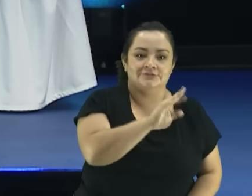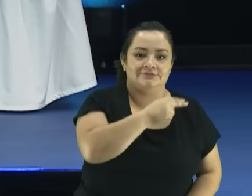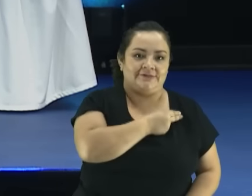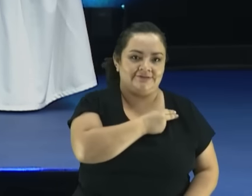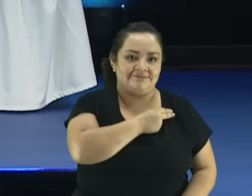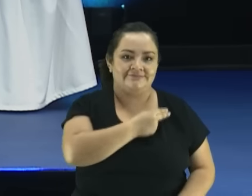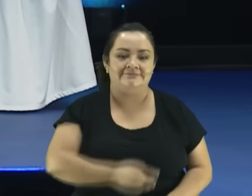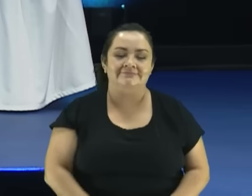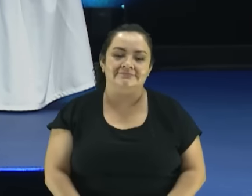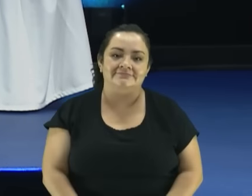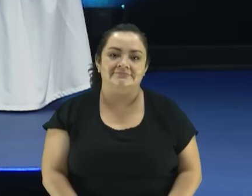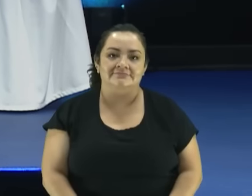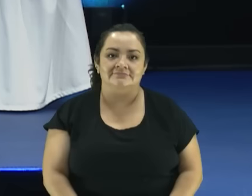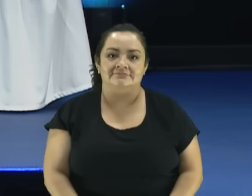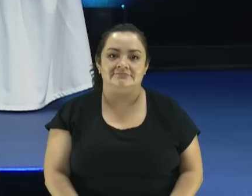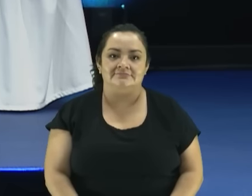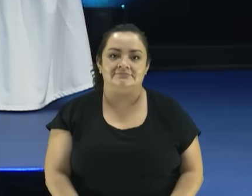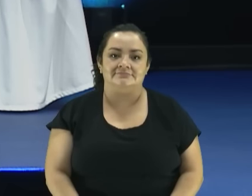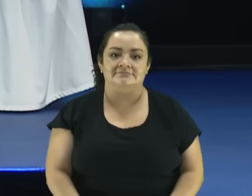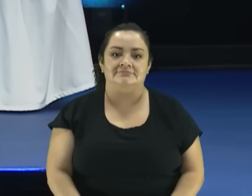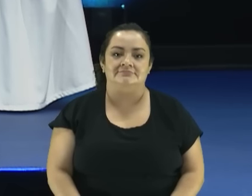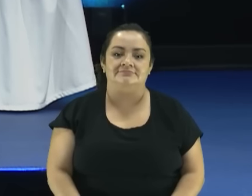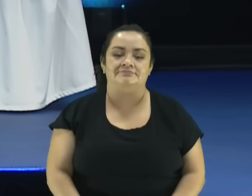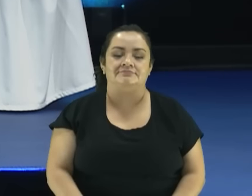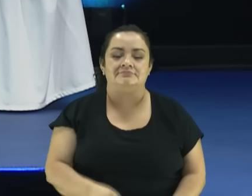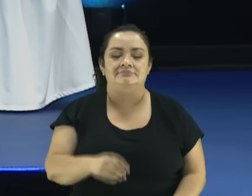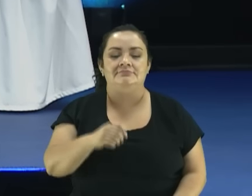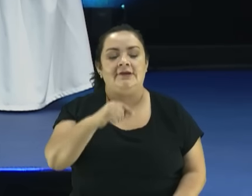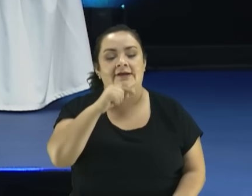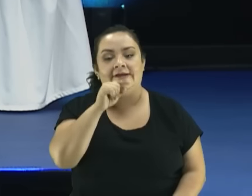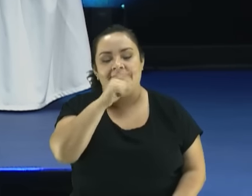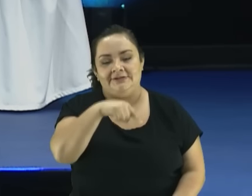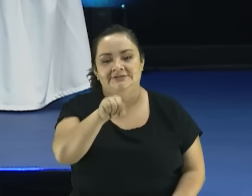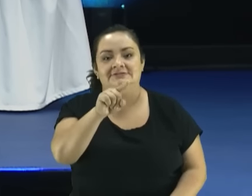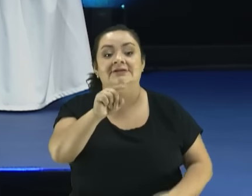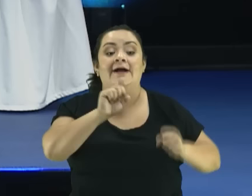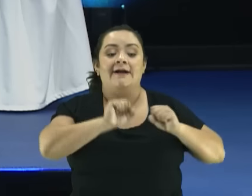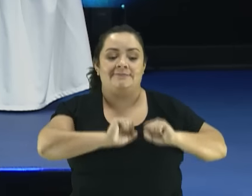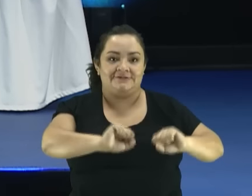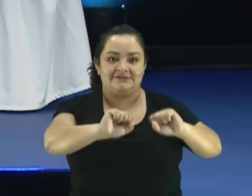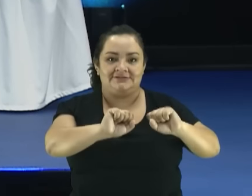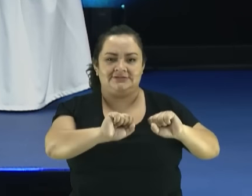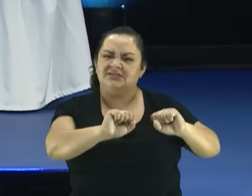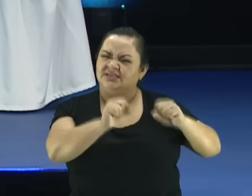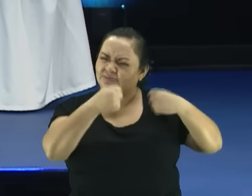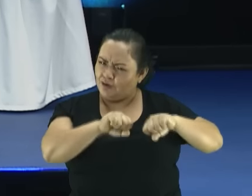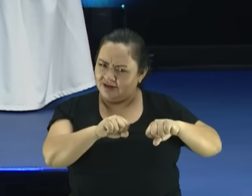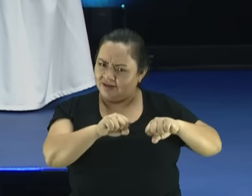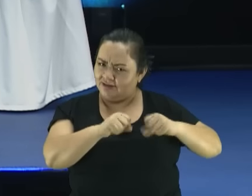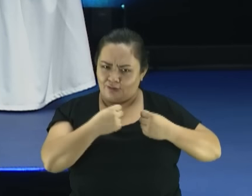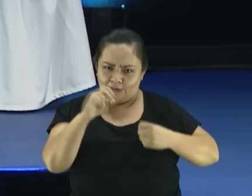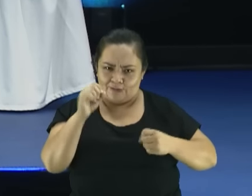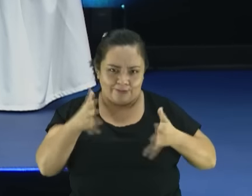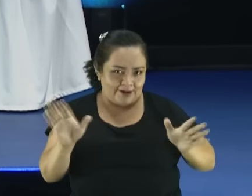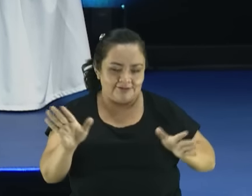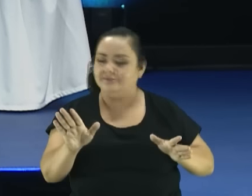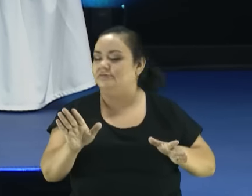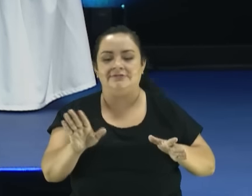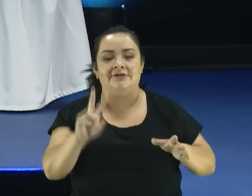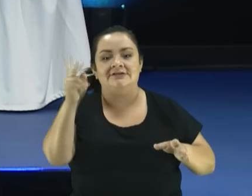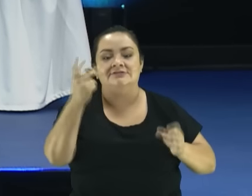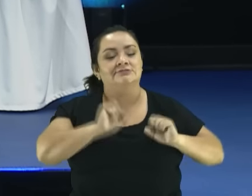obras van a pasar a una muerte que se llama la muerte eterna Esa es la segunda muerte